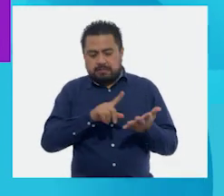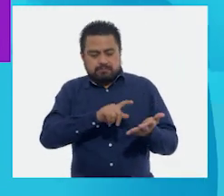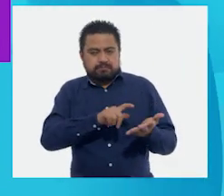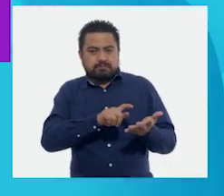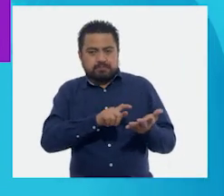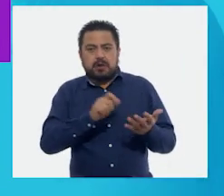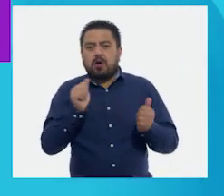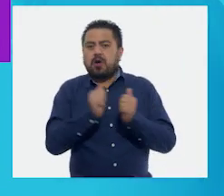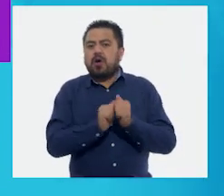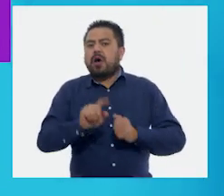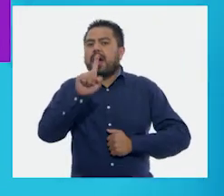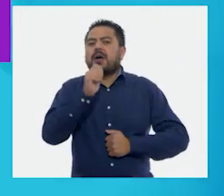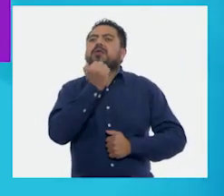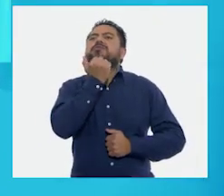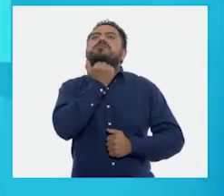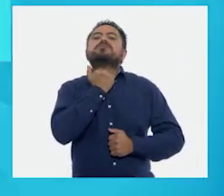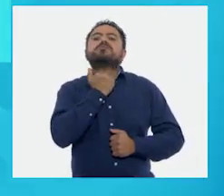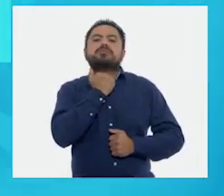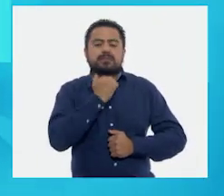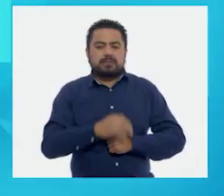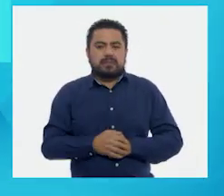desinfectante a base de agua y alcohol.